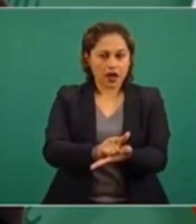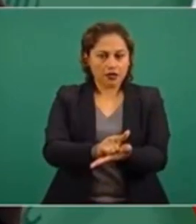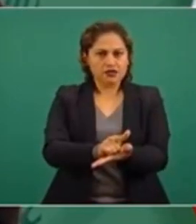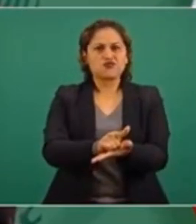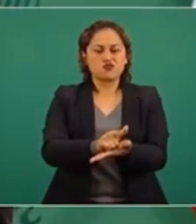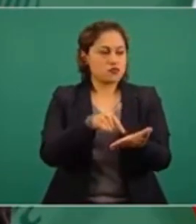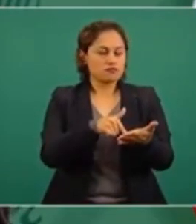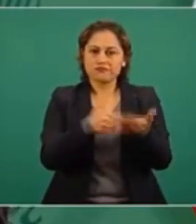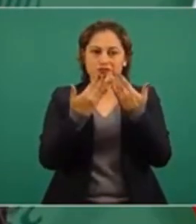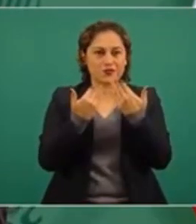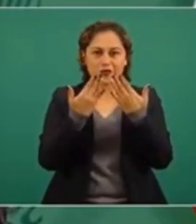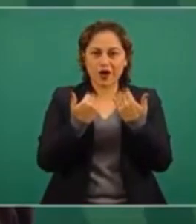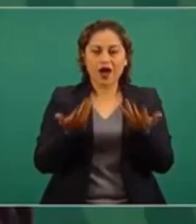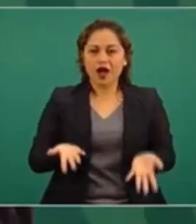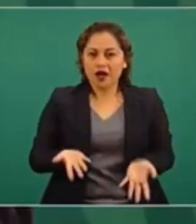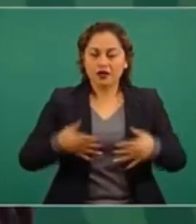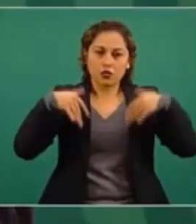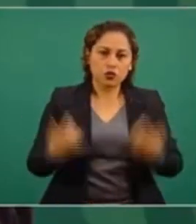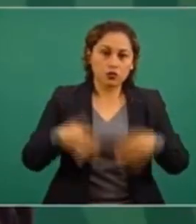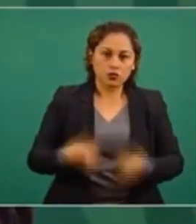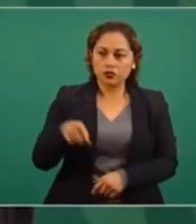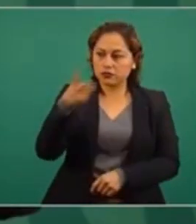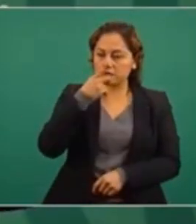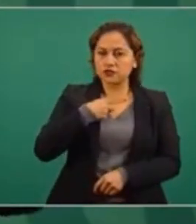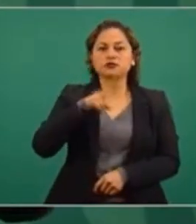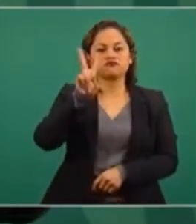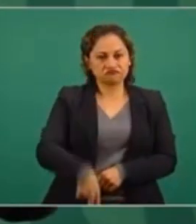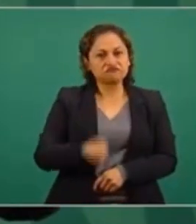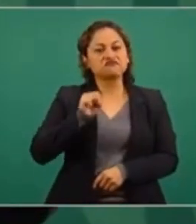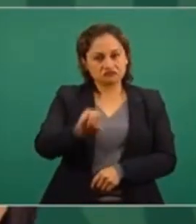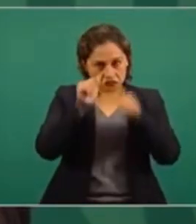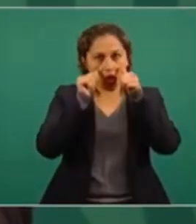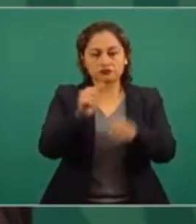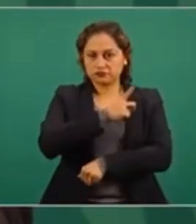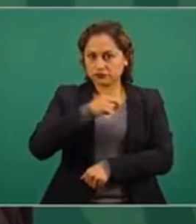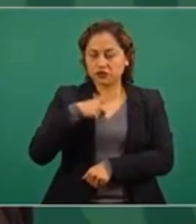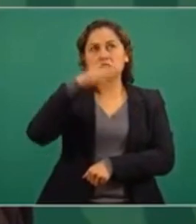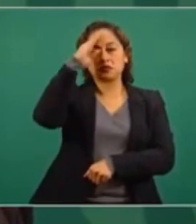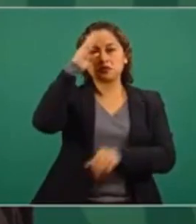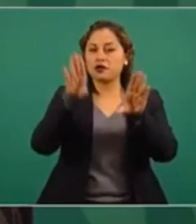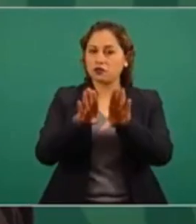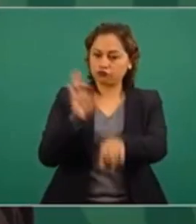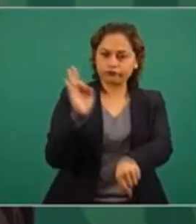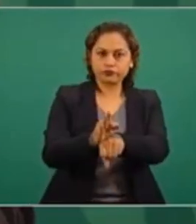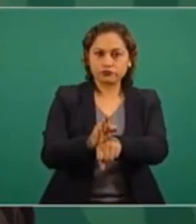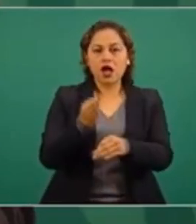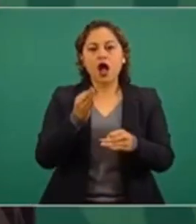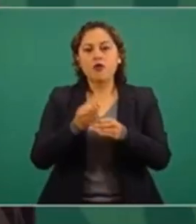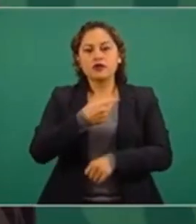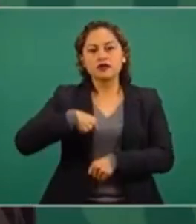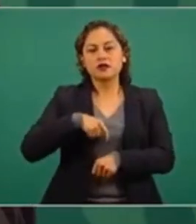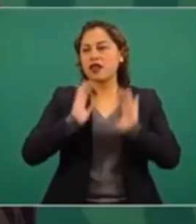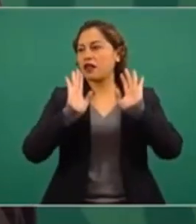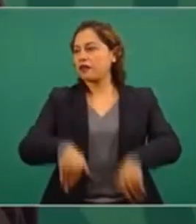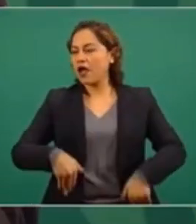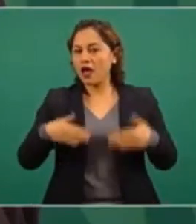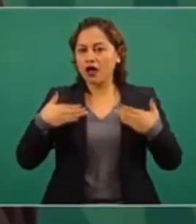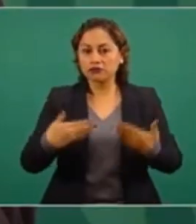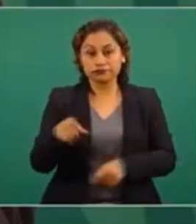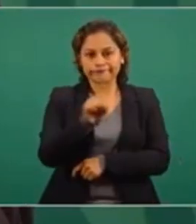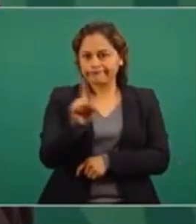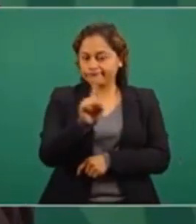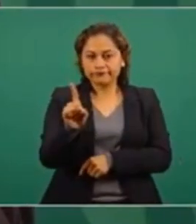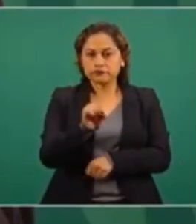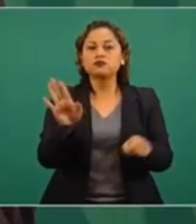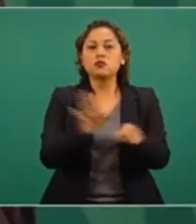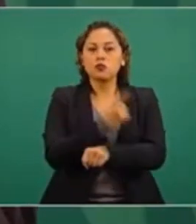Entonces, sí, hay que pensar en eso. No confiarnos, porque ya